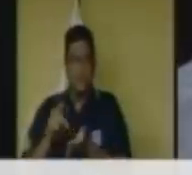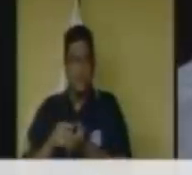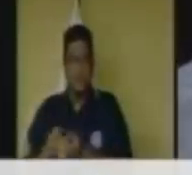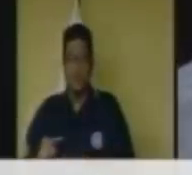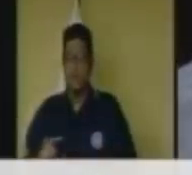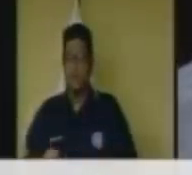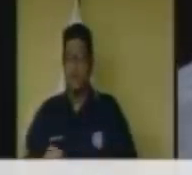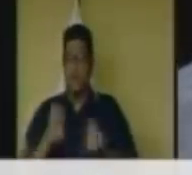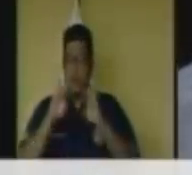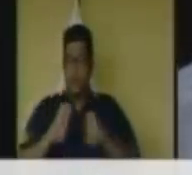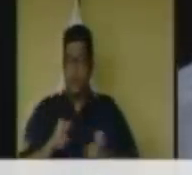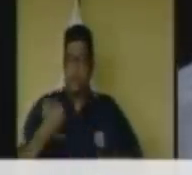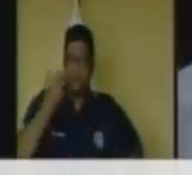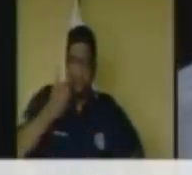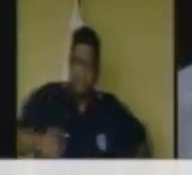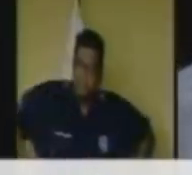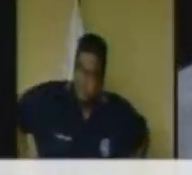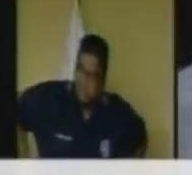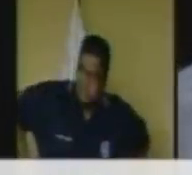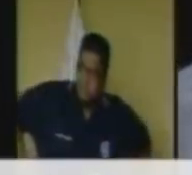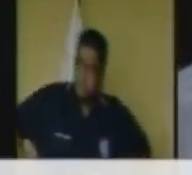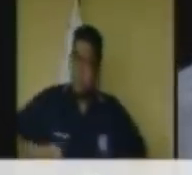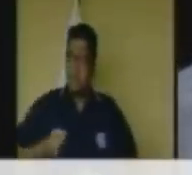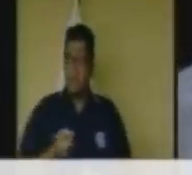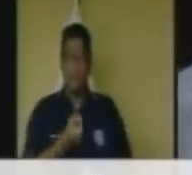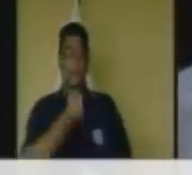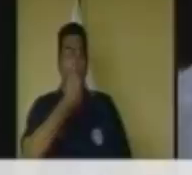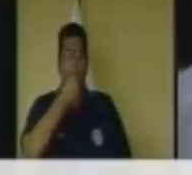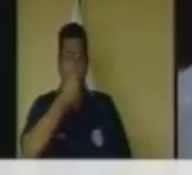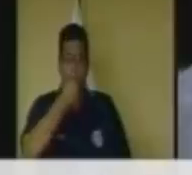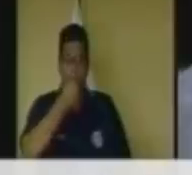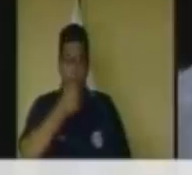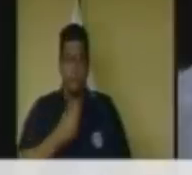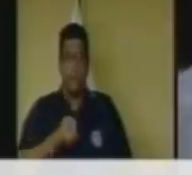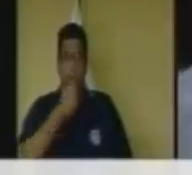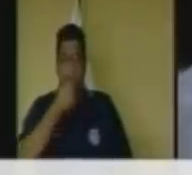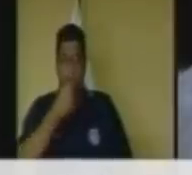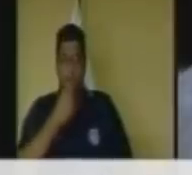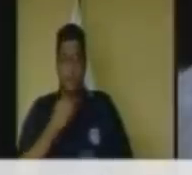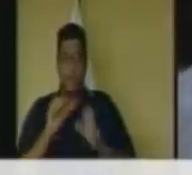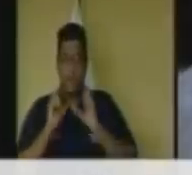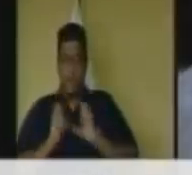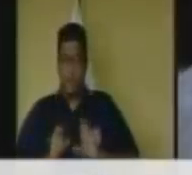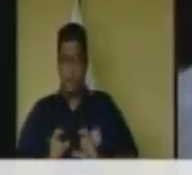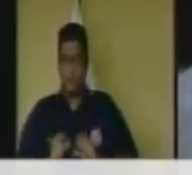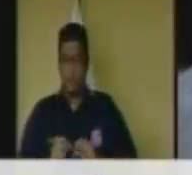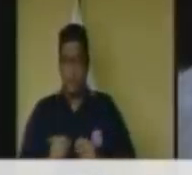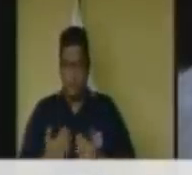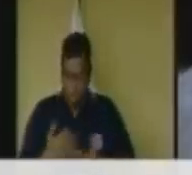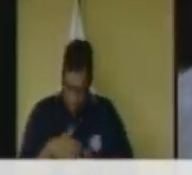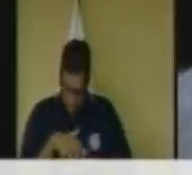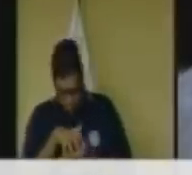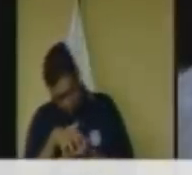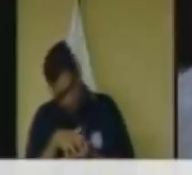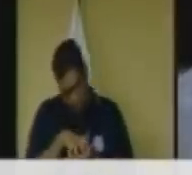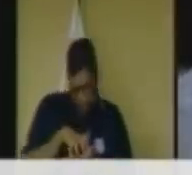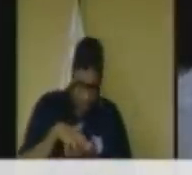vulnerable. La razón es evitar que ese paciente se exponga más, que sea atendido en los hospitales